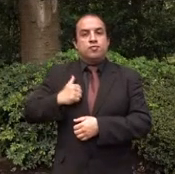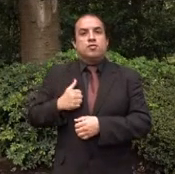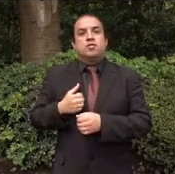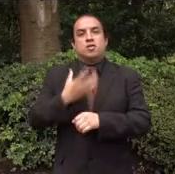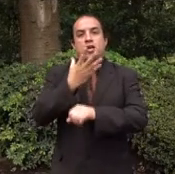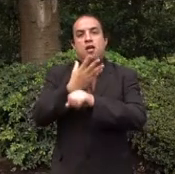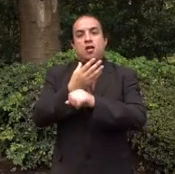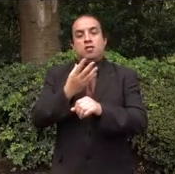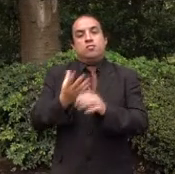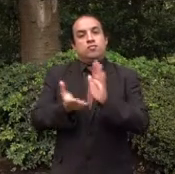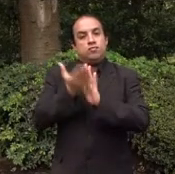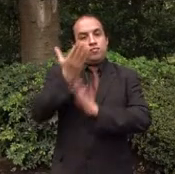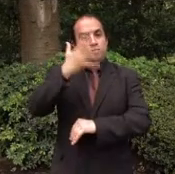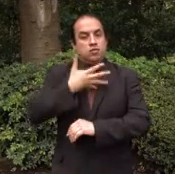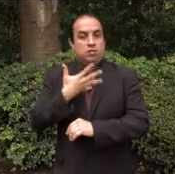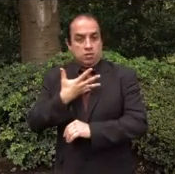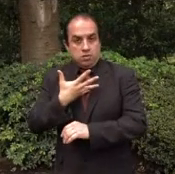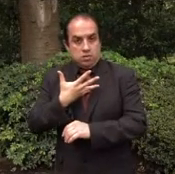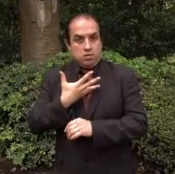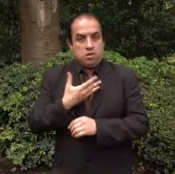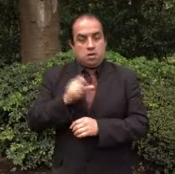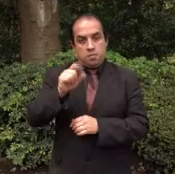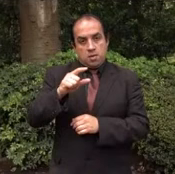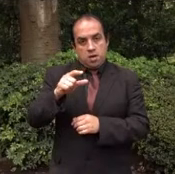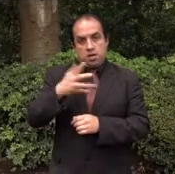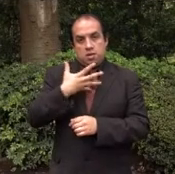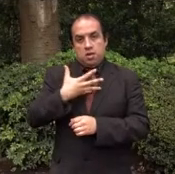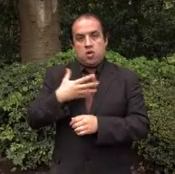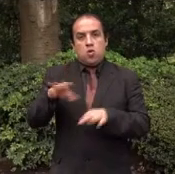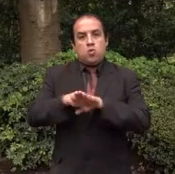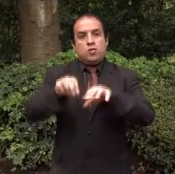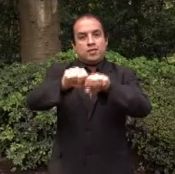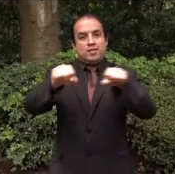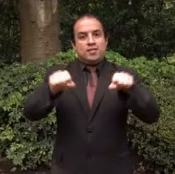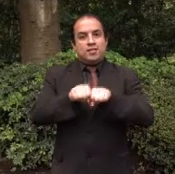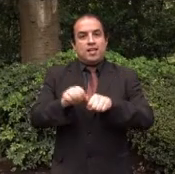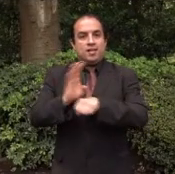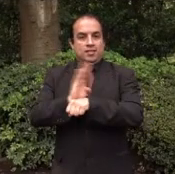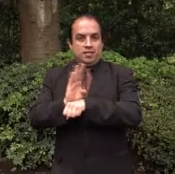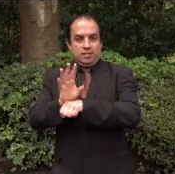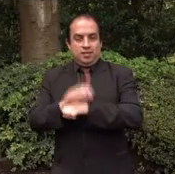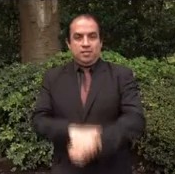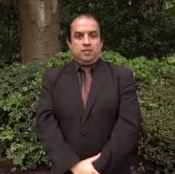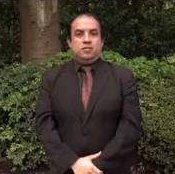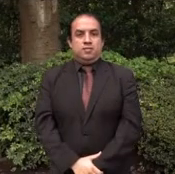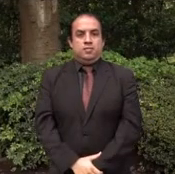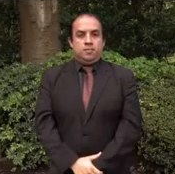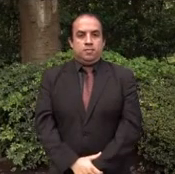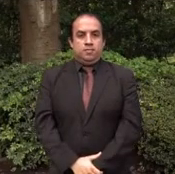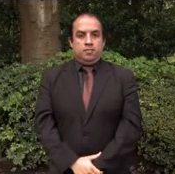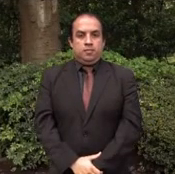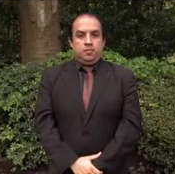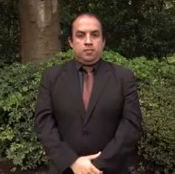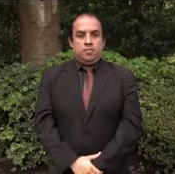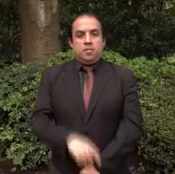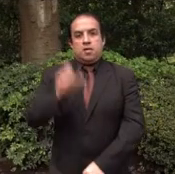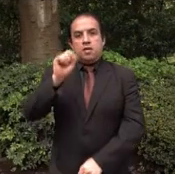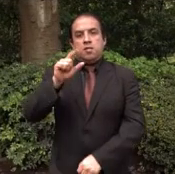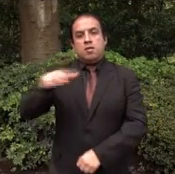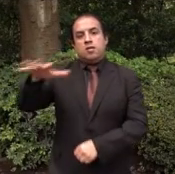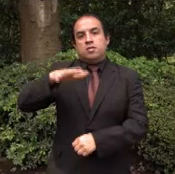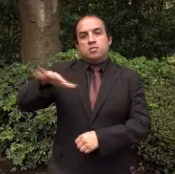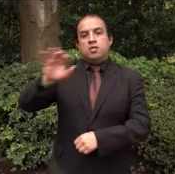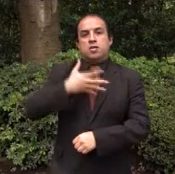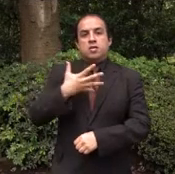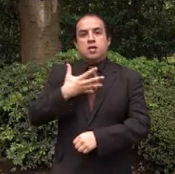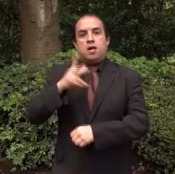en la cuarta sección y adaptándola para salas de cine, por supuesto a cargo de la Cineteca Nacional. Además, en este espacio se encuentra